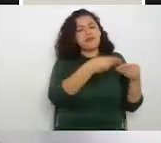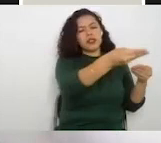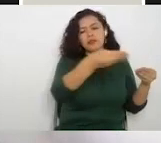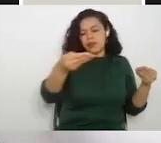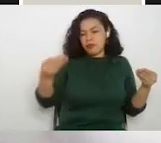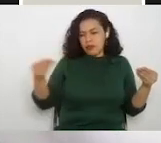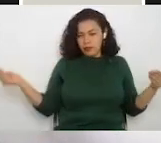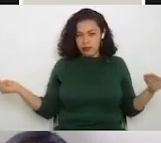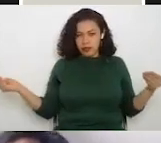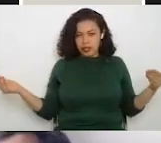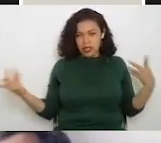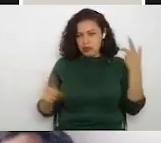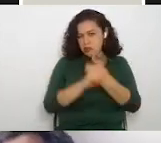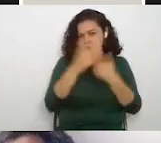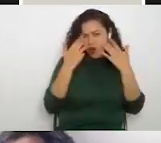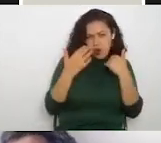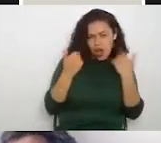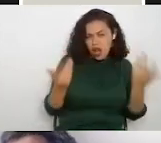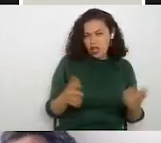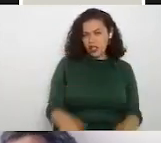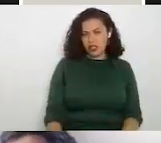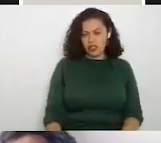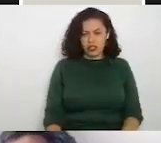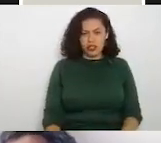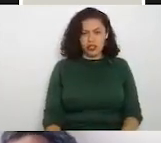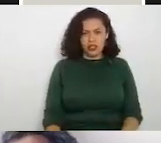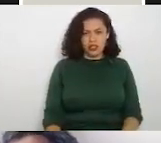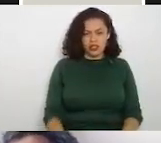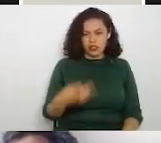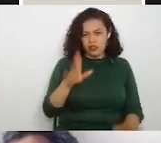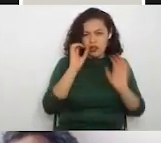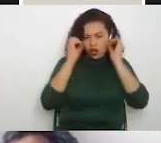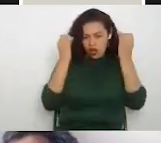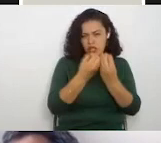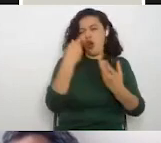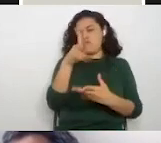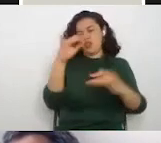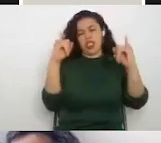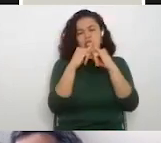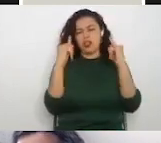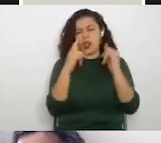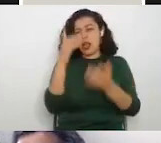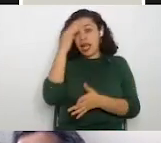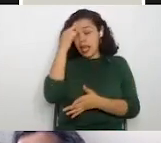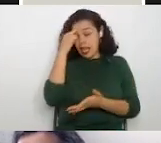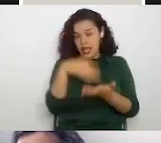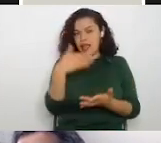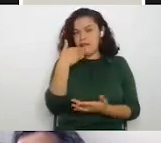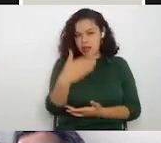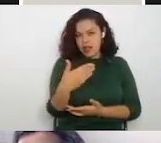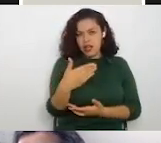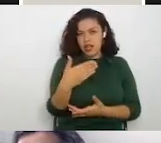Si no hay problema, se puede, o sea, si la organización, si la institución lo considera adecuado, se distribuye todo